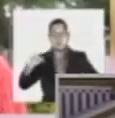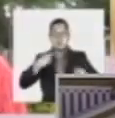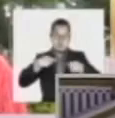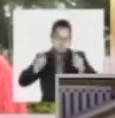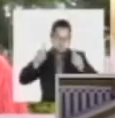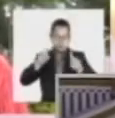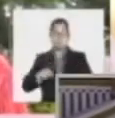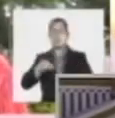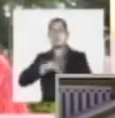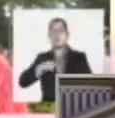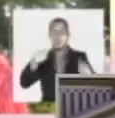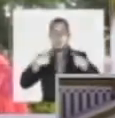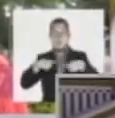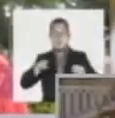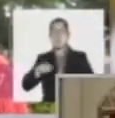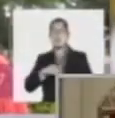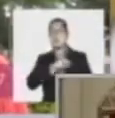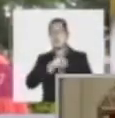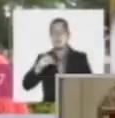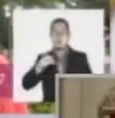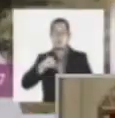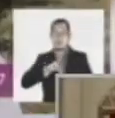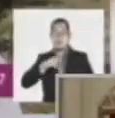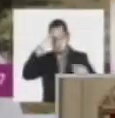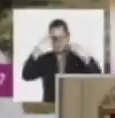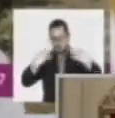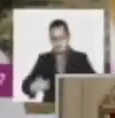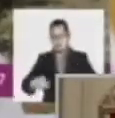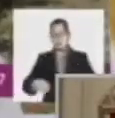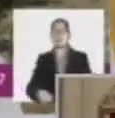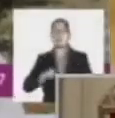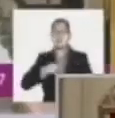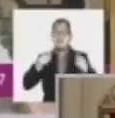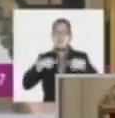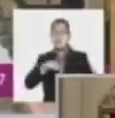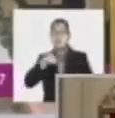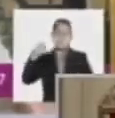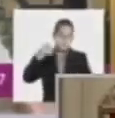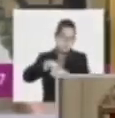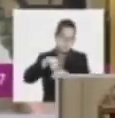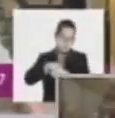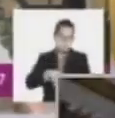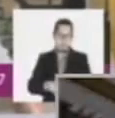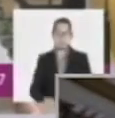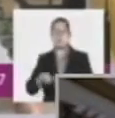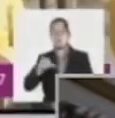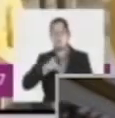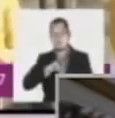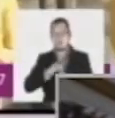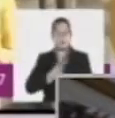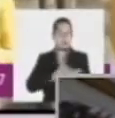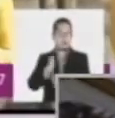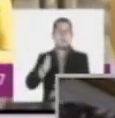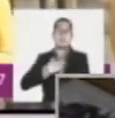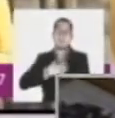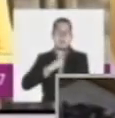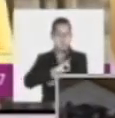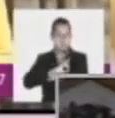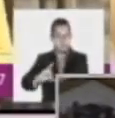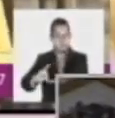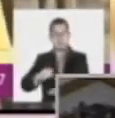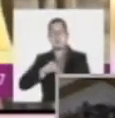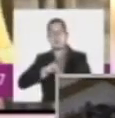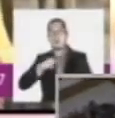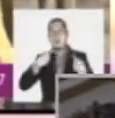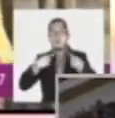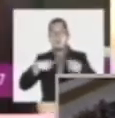de acuerdo con el procedimiento y estás de acuerdo con los candidatos y marcas por uno de ellos. Ajá. La otra opción. No estás de acuerdo con ninguno de los